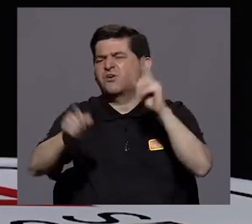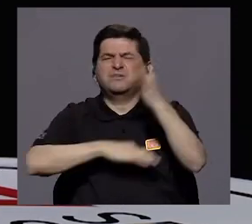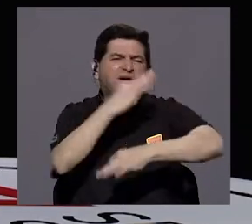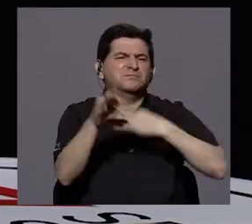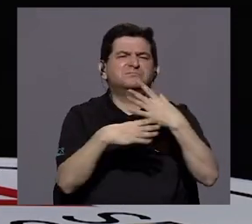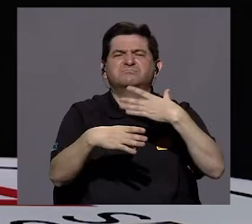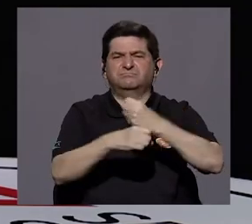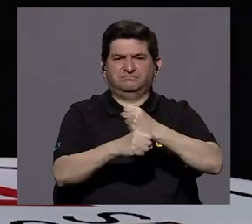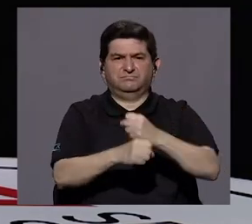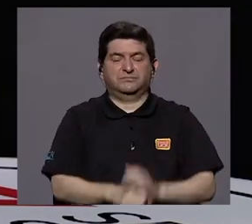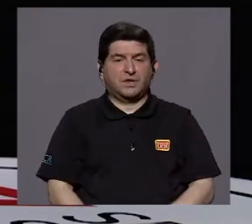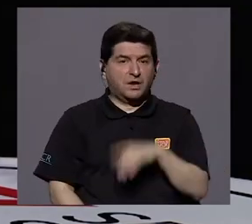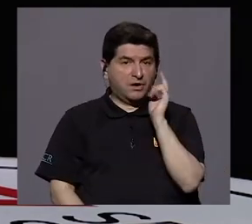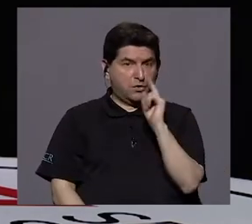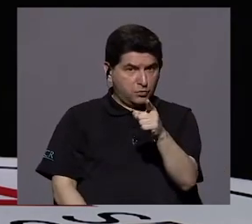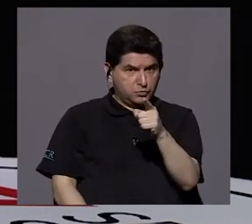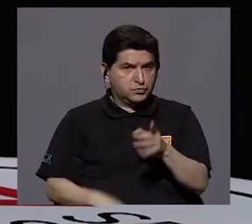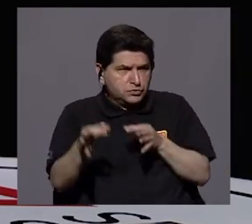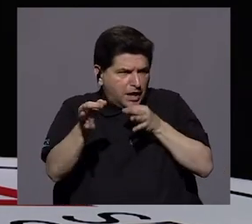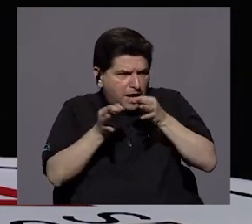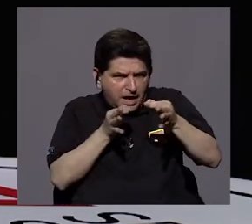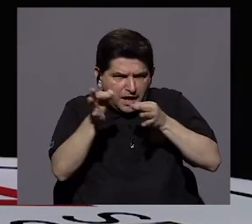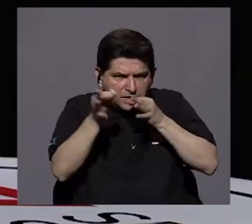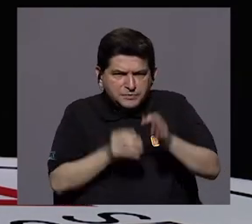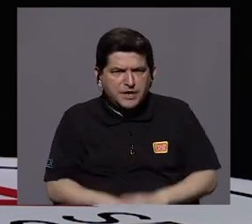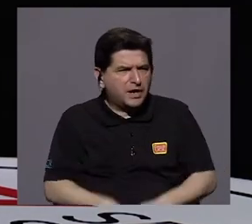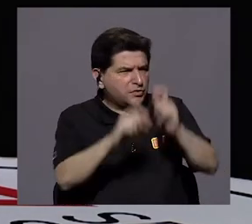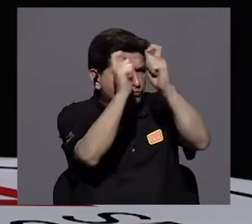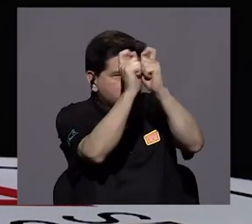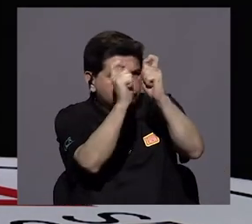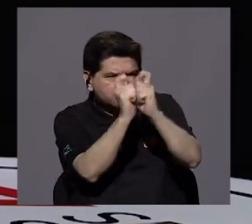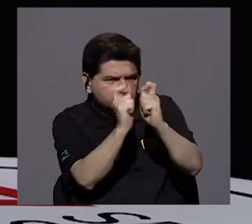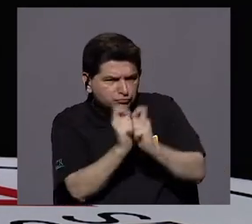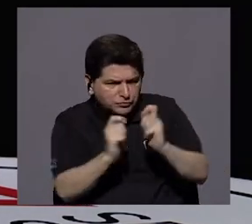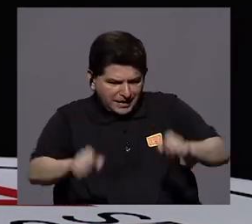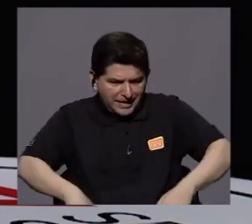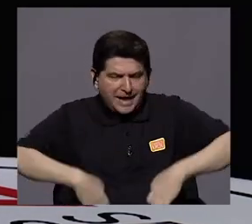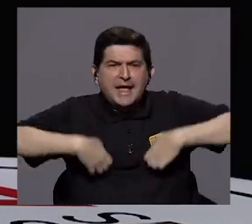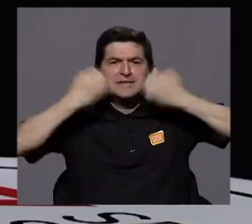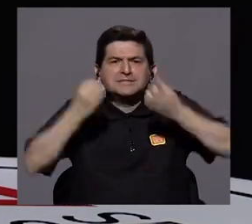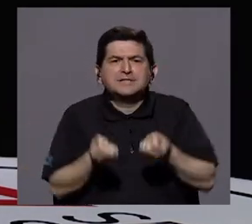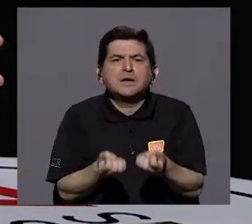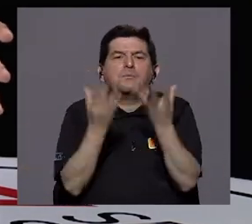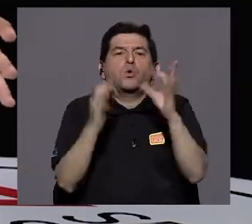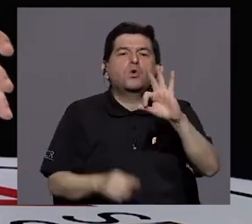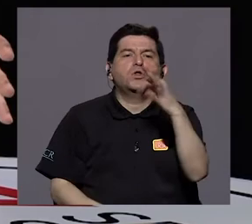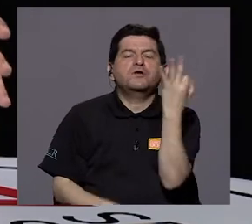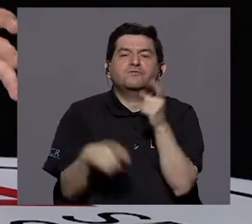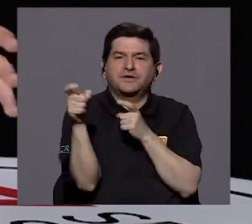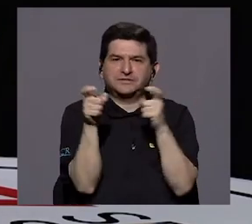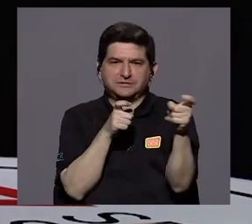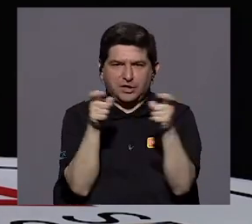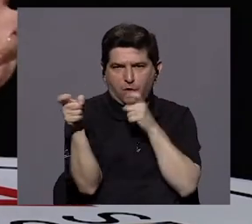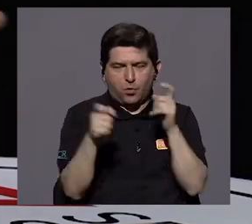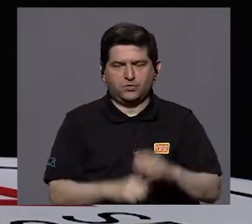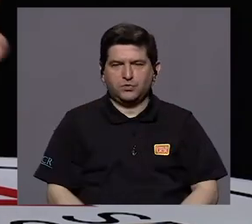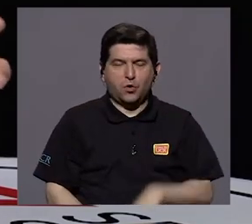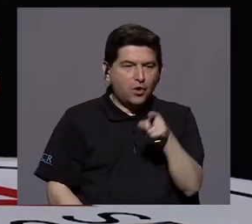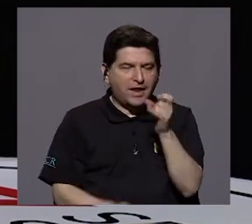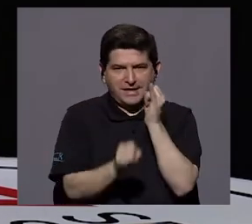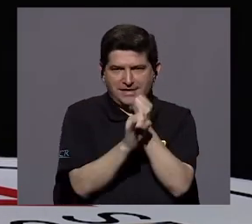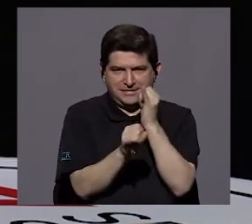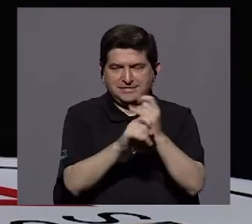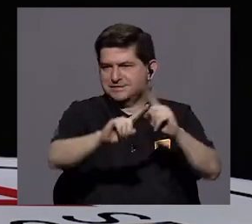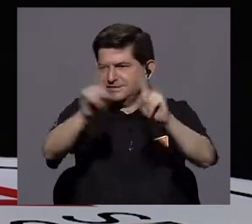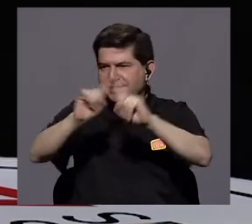comisiones, ¿verdad? Y en este caso usted nos ha dado una explicación muy detallada de cómo existen muchas formas de control de parte